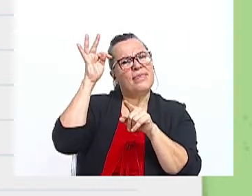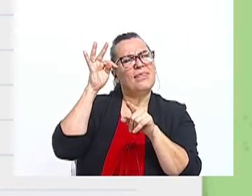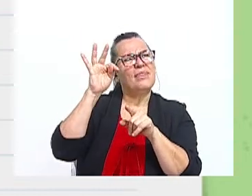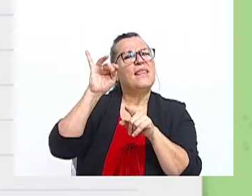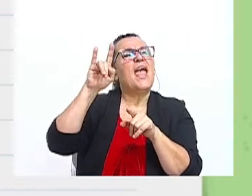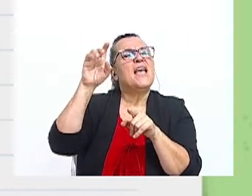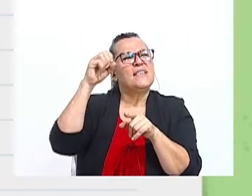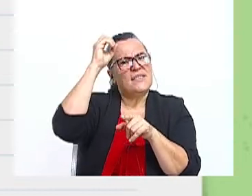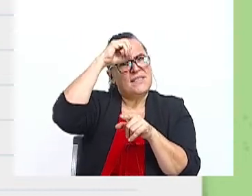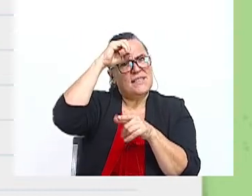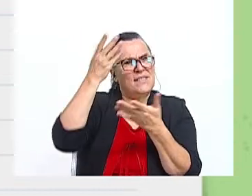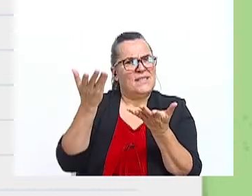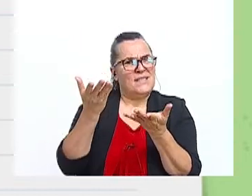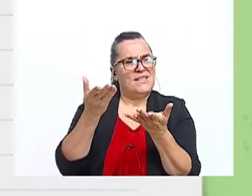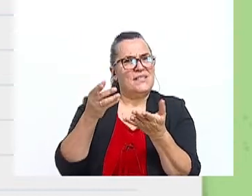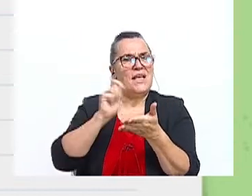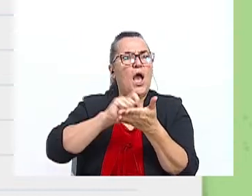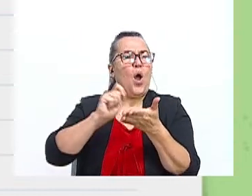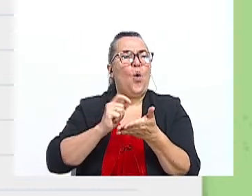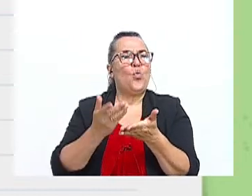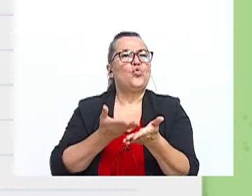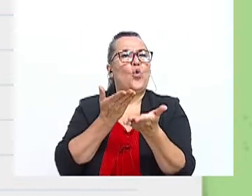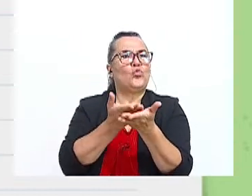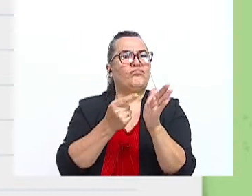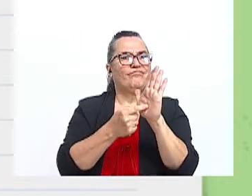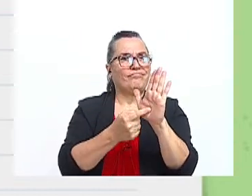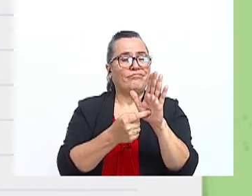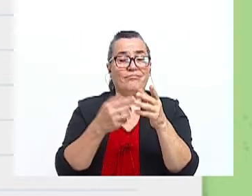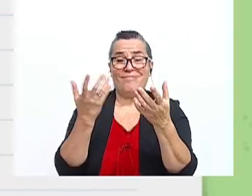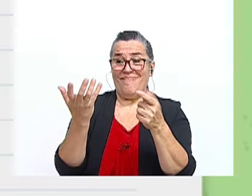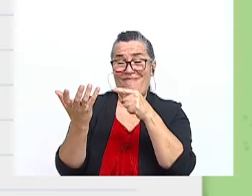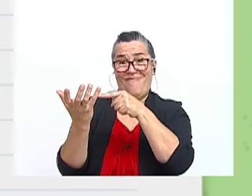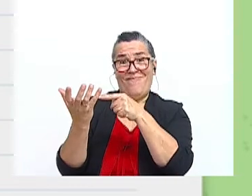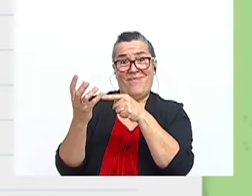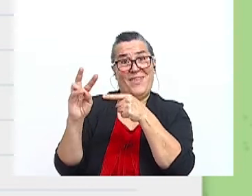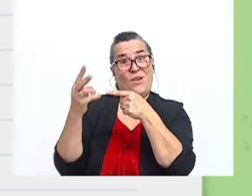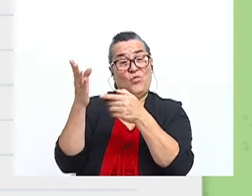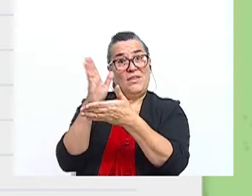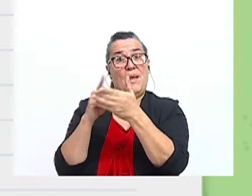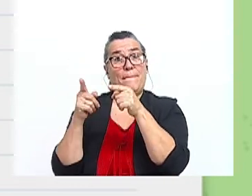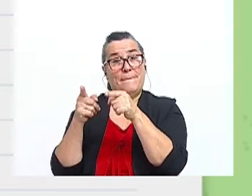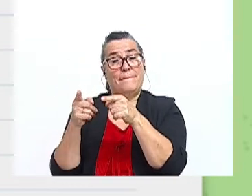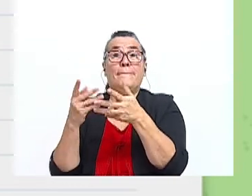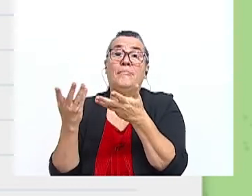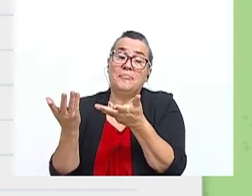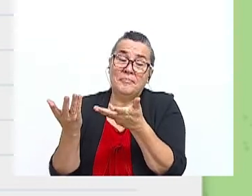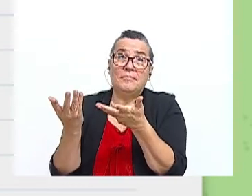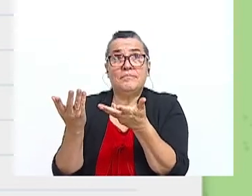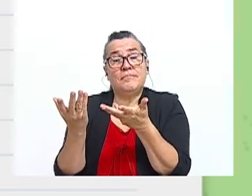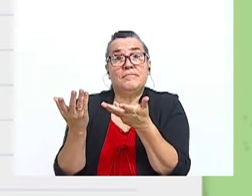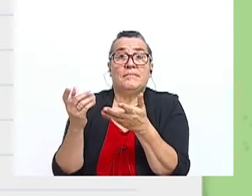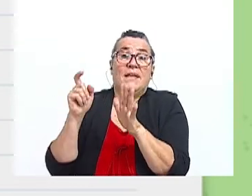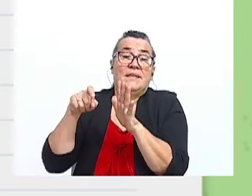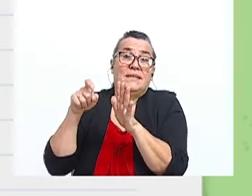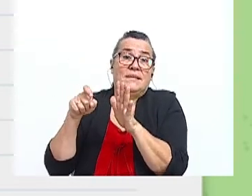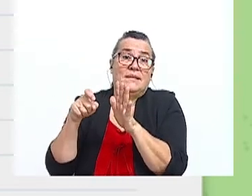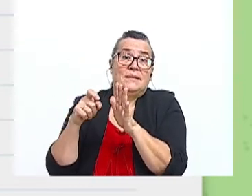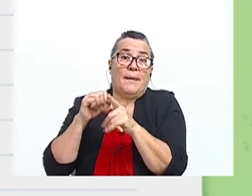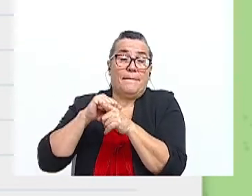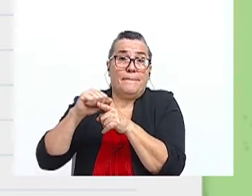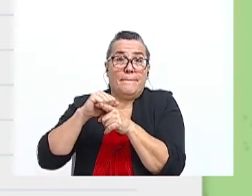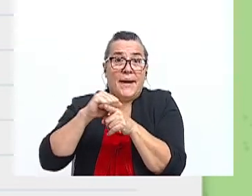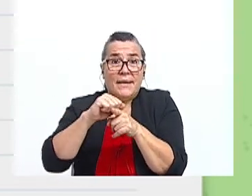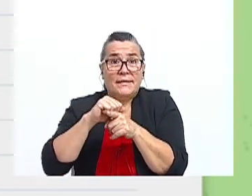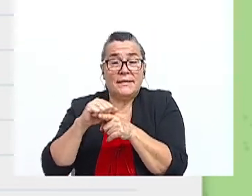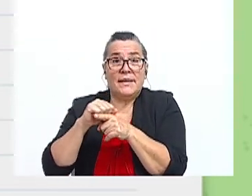autor está planteando. Y luego, pues, si necesitan